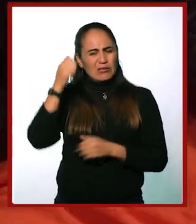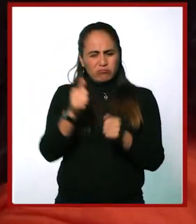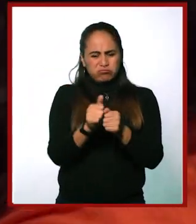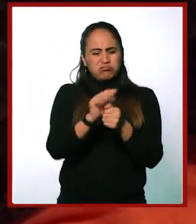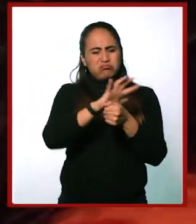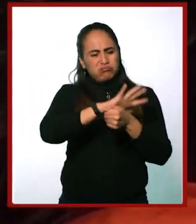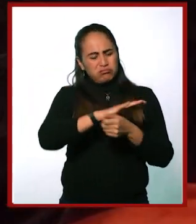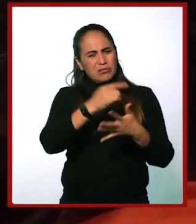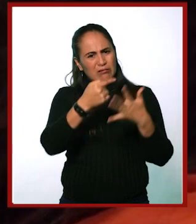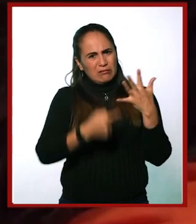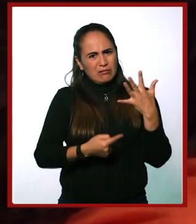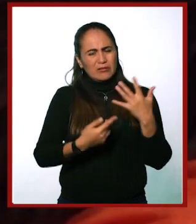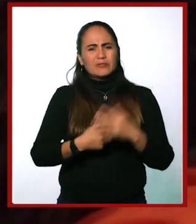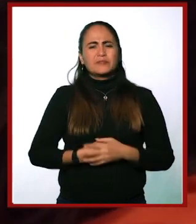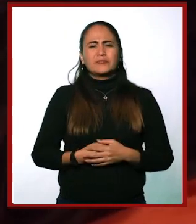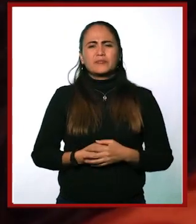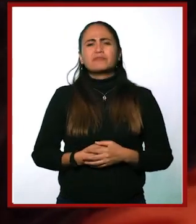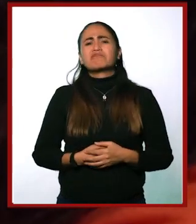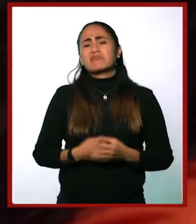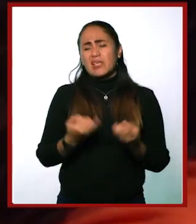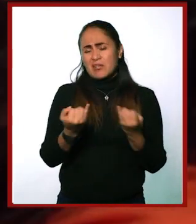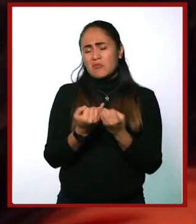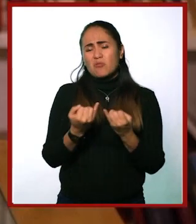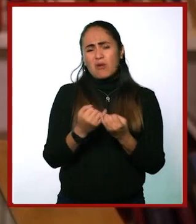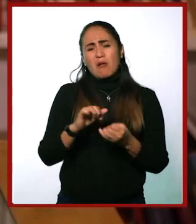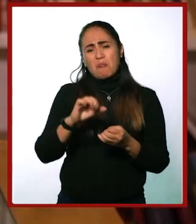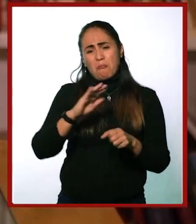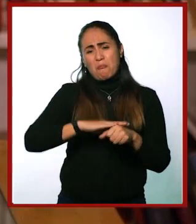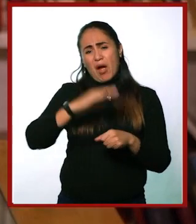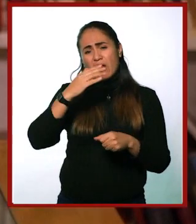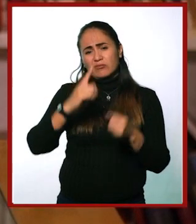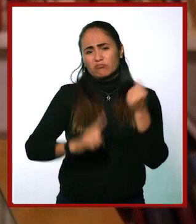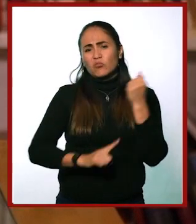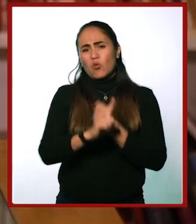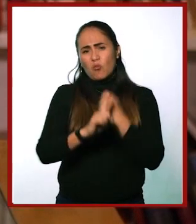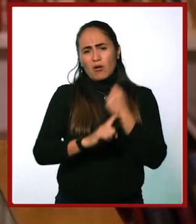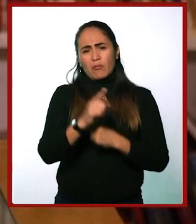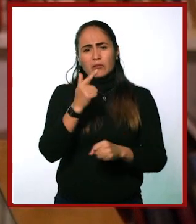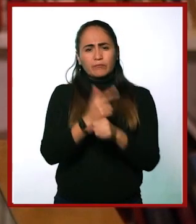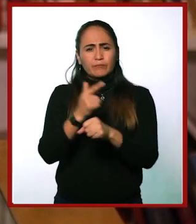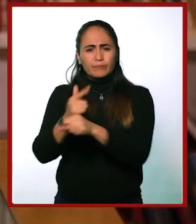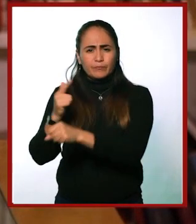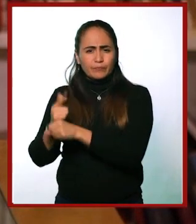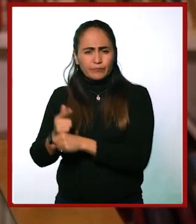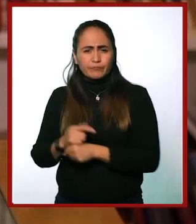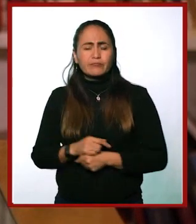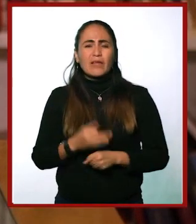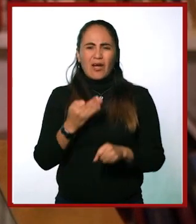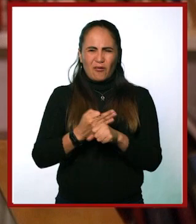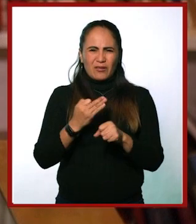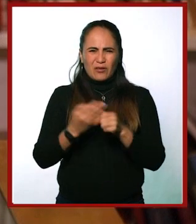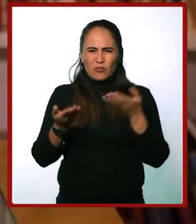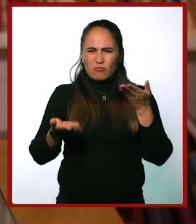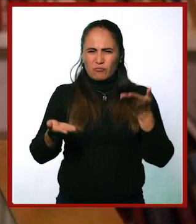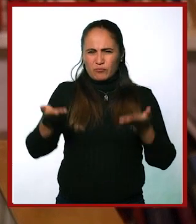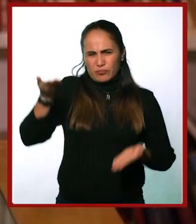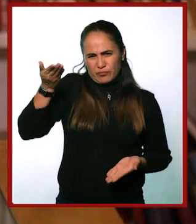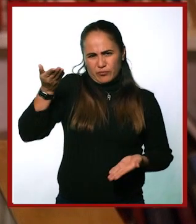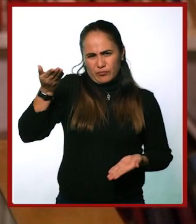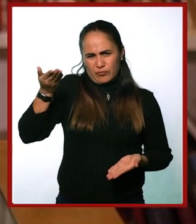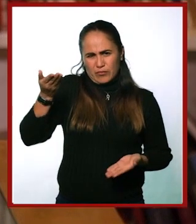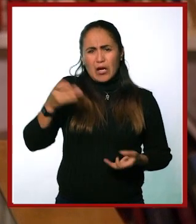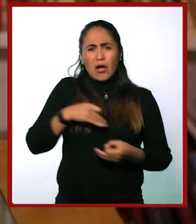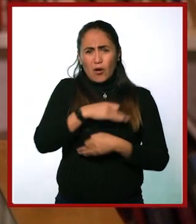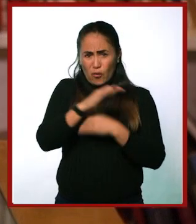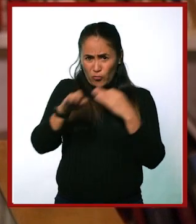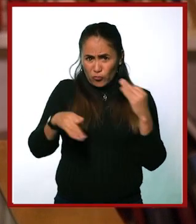la pandemia, entre otros que podemos identificar, ¿no? Patricio, justamente ahorita que hablabas de la inequidad, ¿tú crees